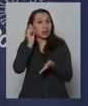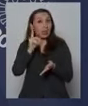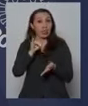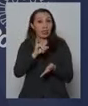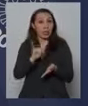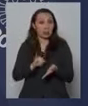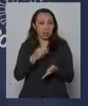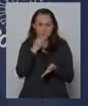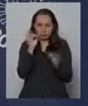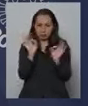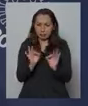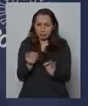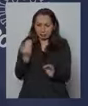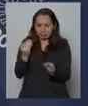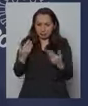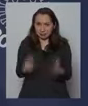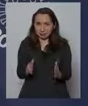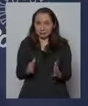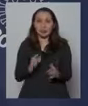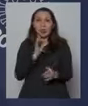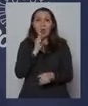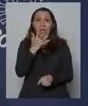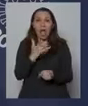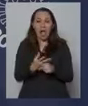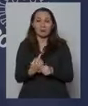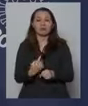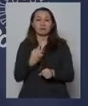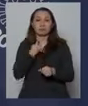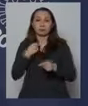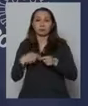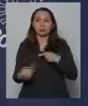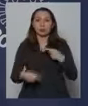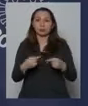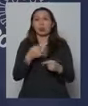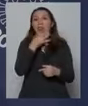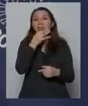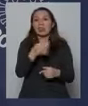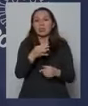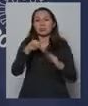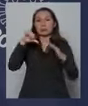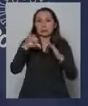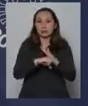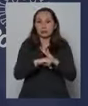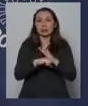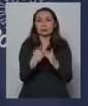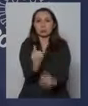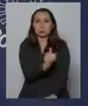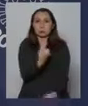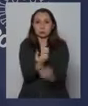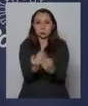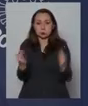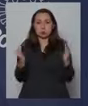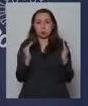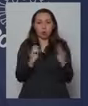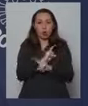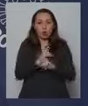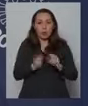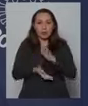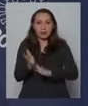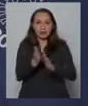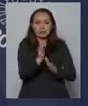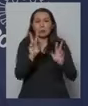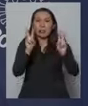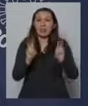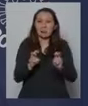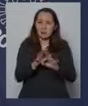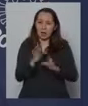acaba de referir a eso. Existen consecuencias de las medidas de aislamiento. Y obviamente,